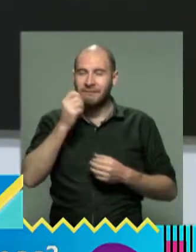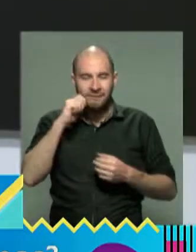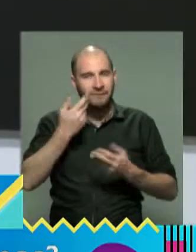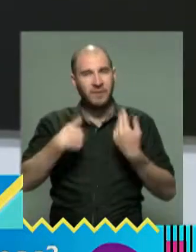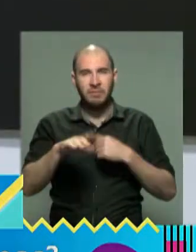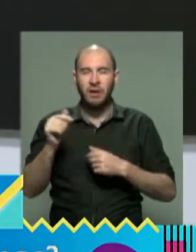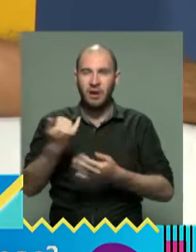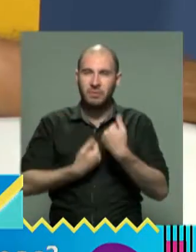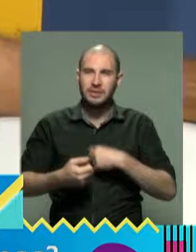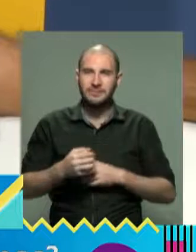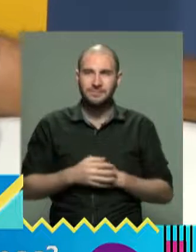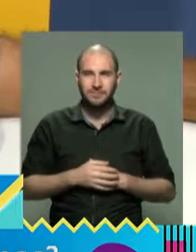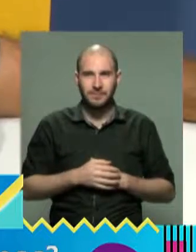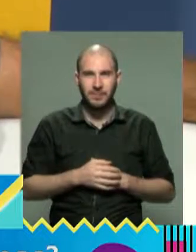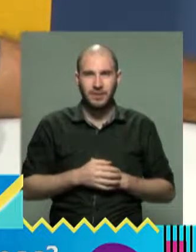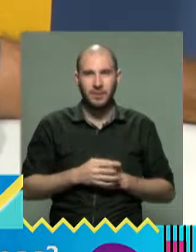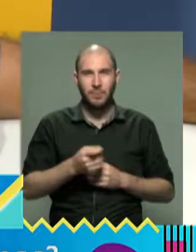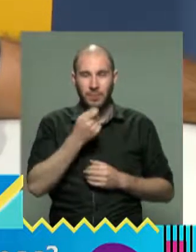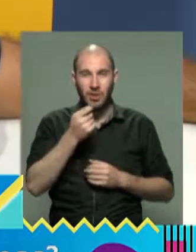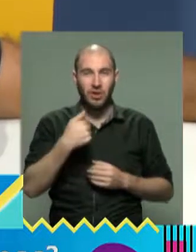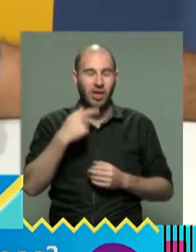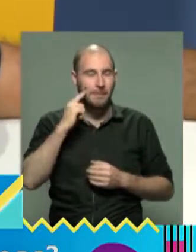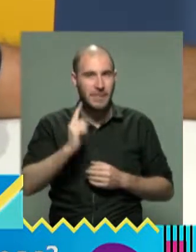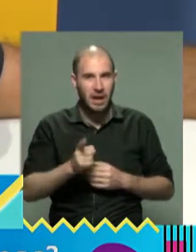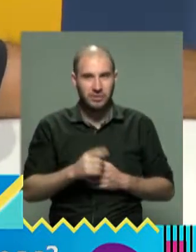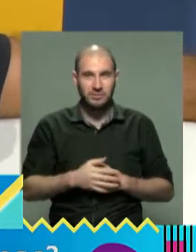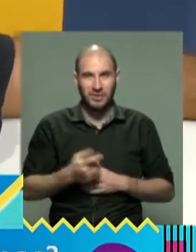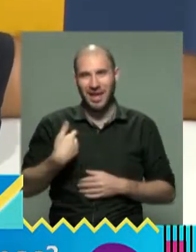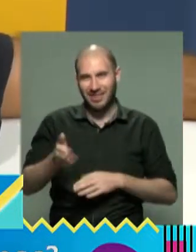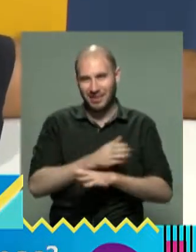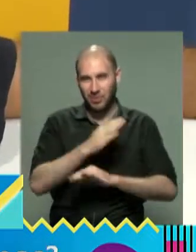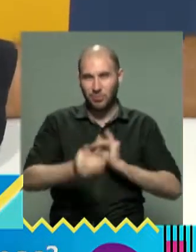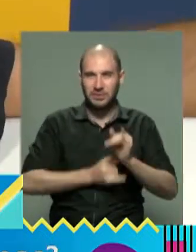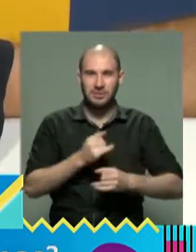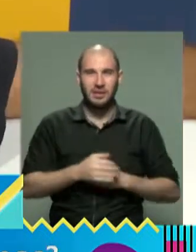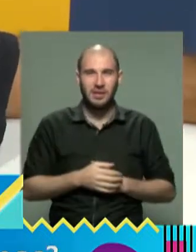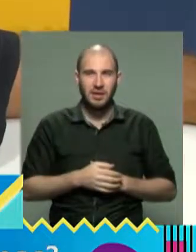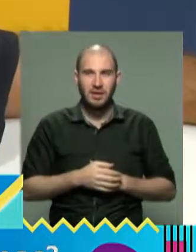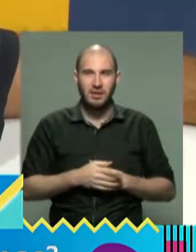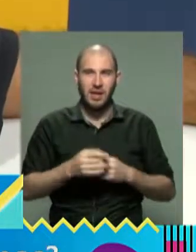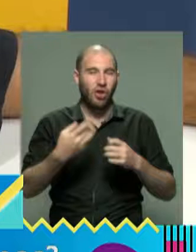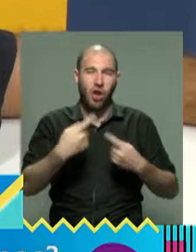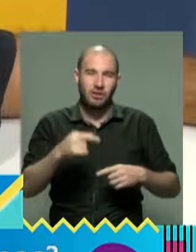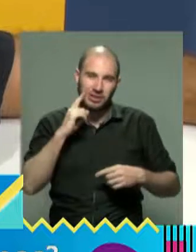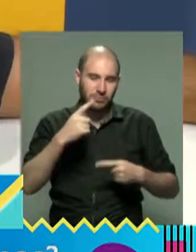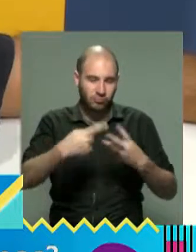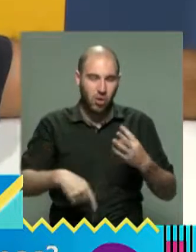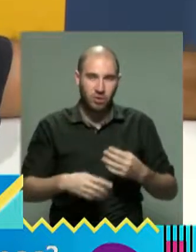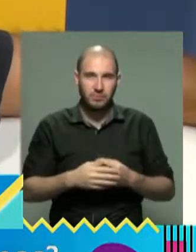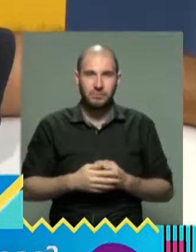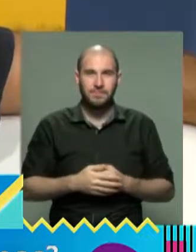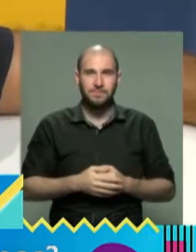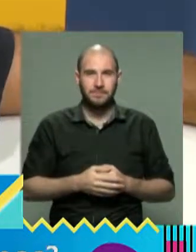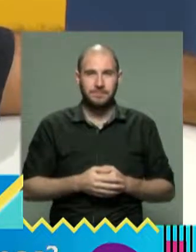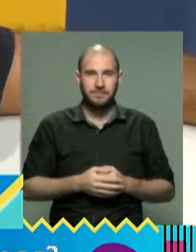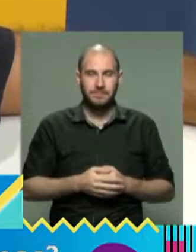esto y nos dijiste... Y mira, como extremo, bueno, es lo que te comentaba Sí. hace un rato, son actividades extremas. Como extremo en